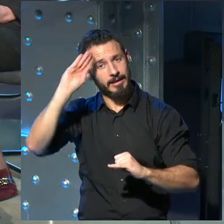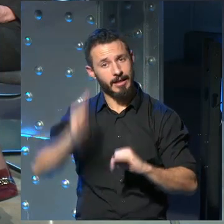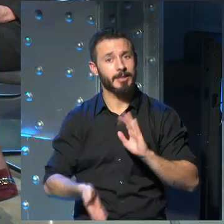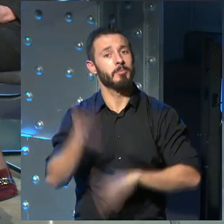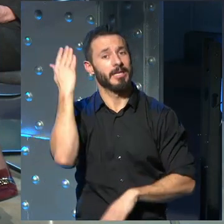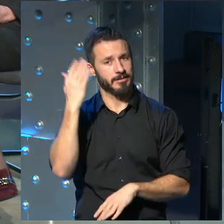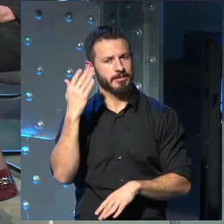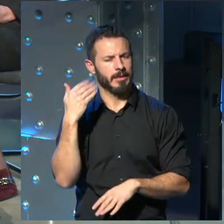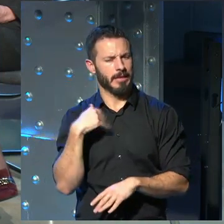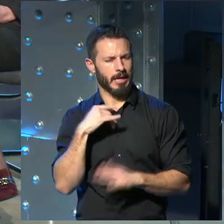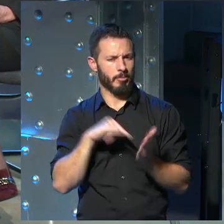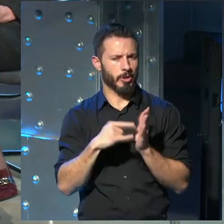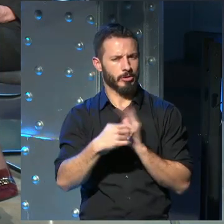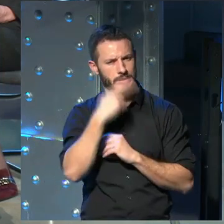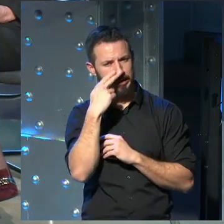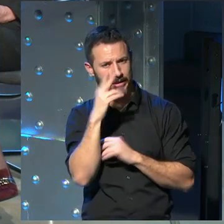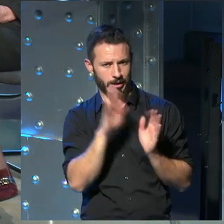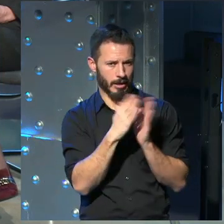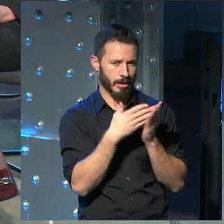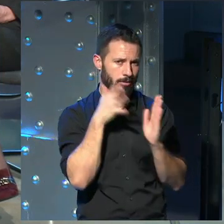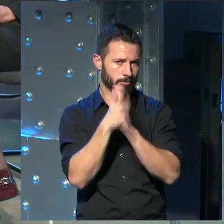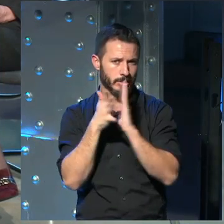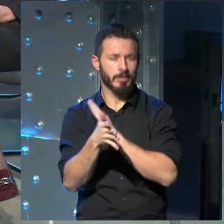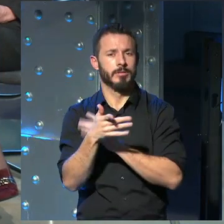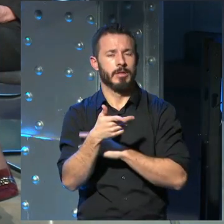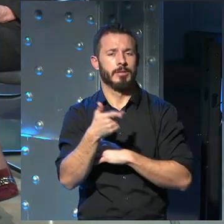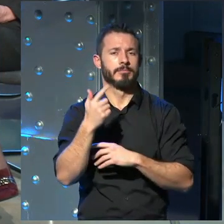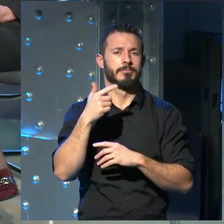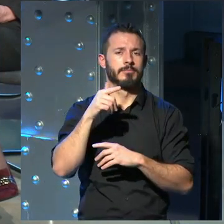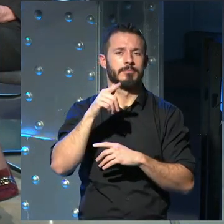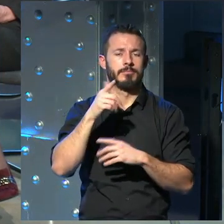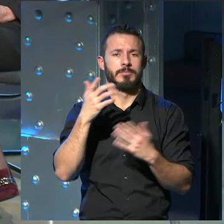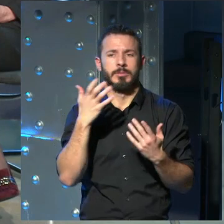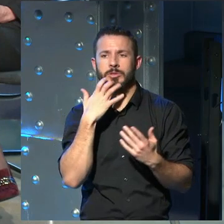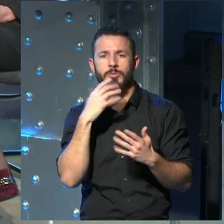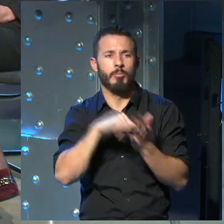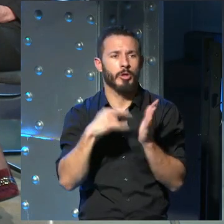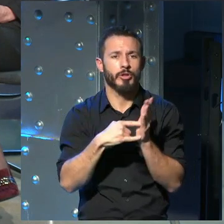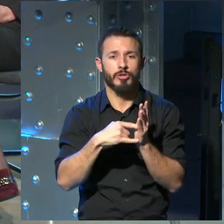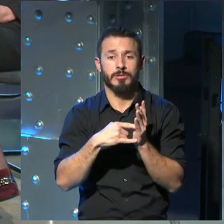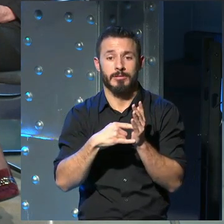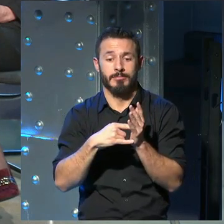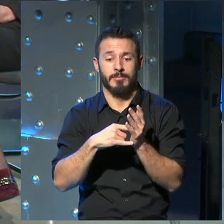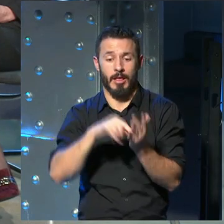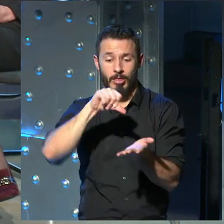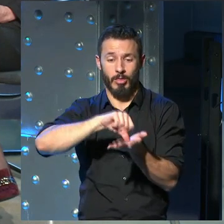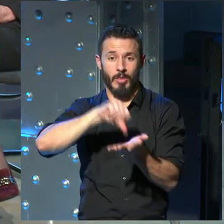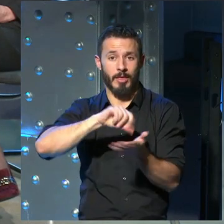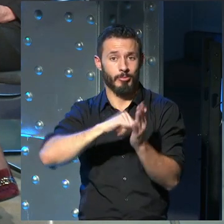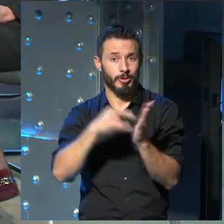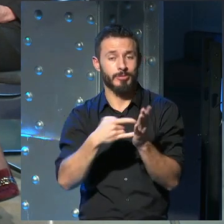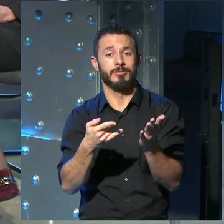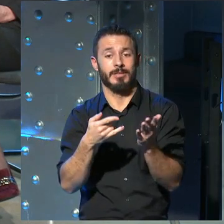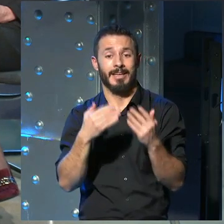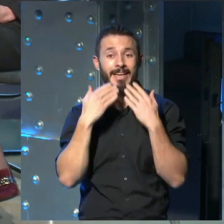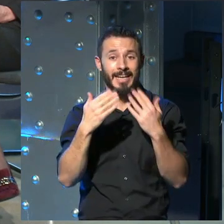Hay proyectos interesantes en el libro que hablan de los smart grids, bueno, pues de proyectos de ciudad en donde